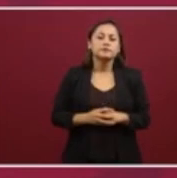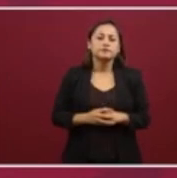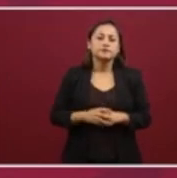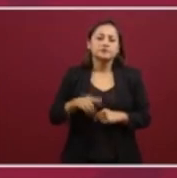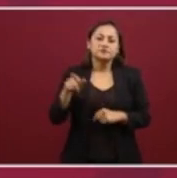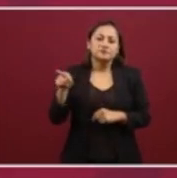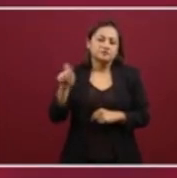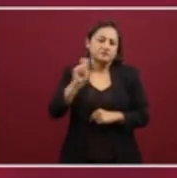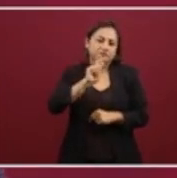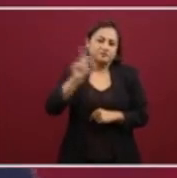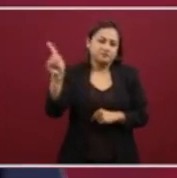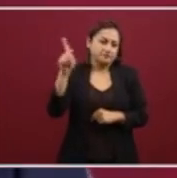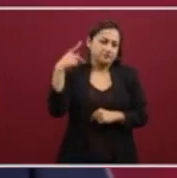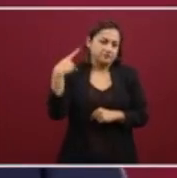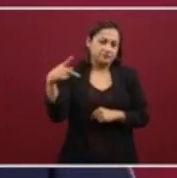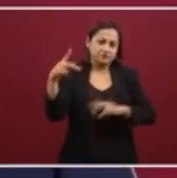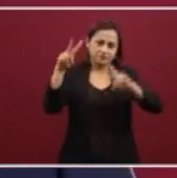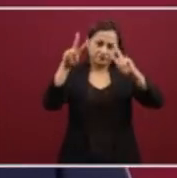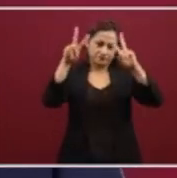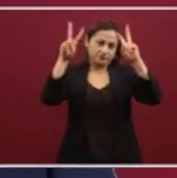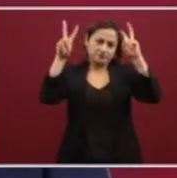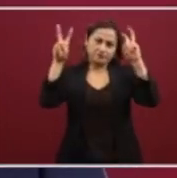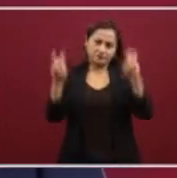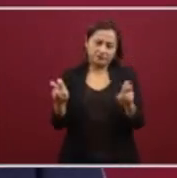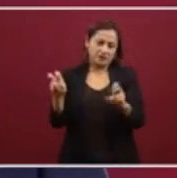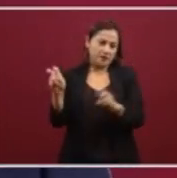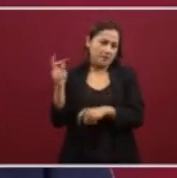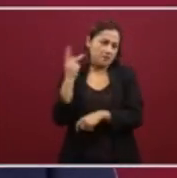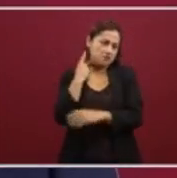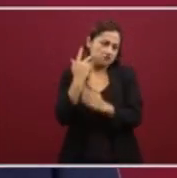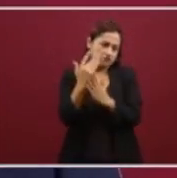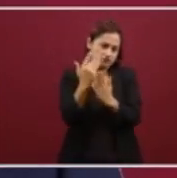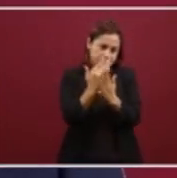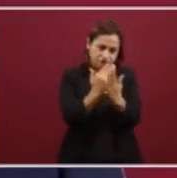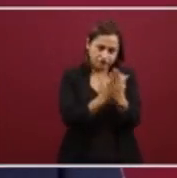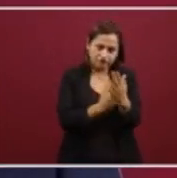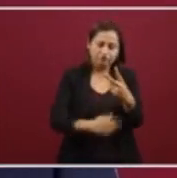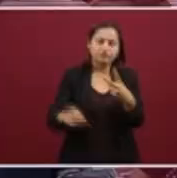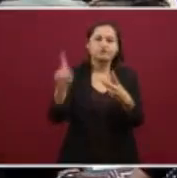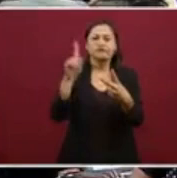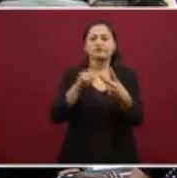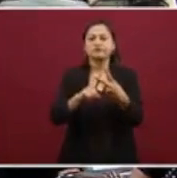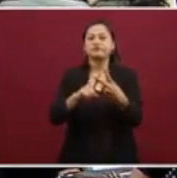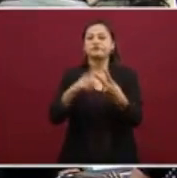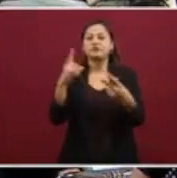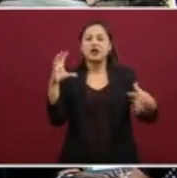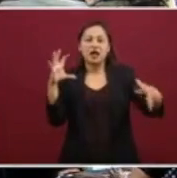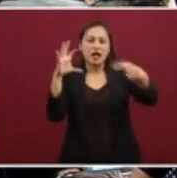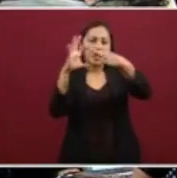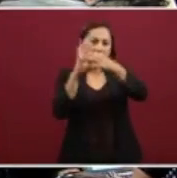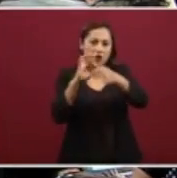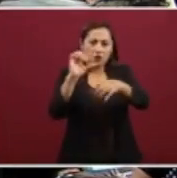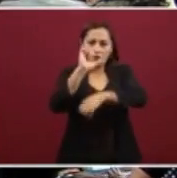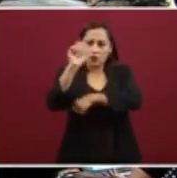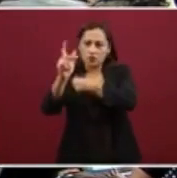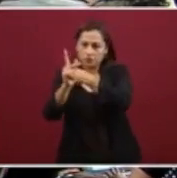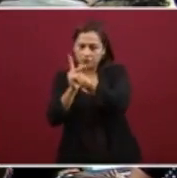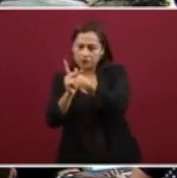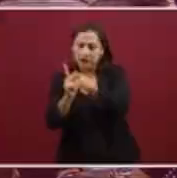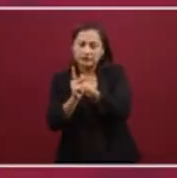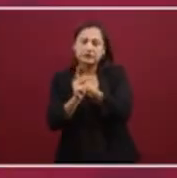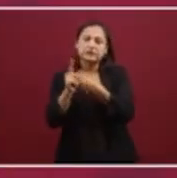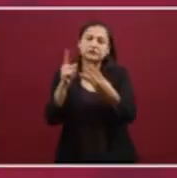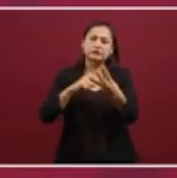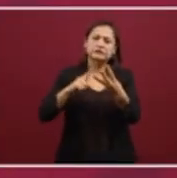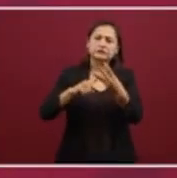especialistas en materia política, en materia de política exterior, en economía. Es